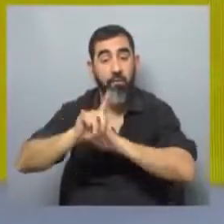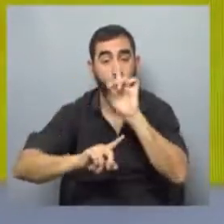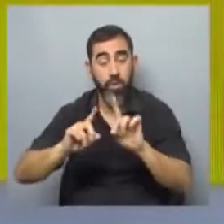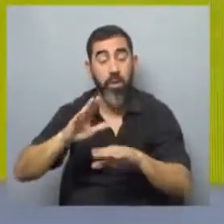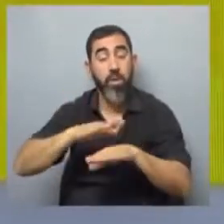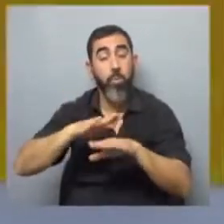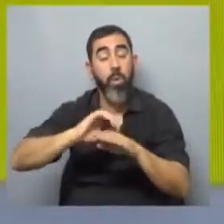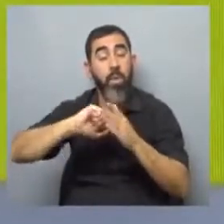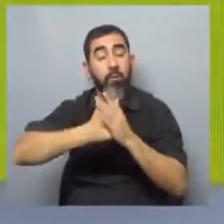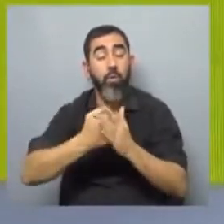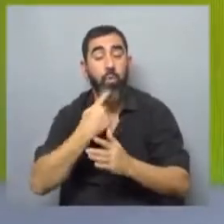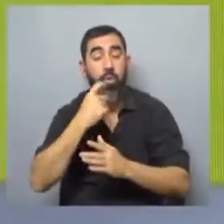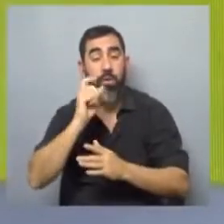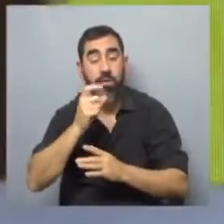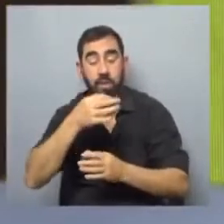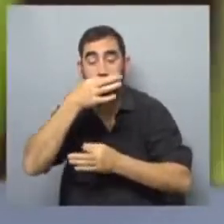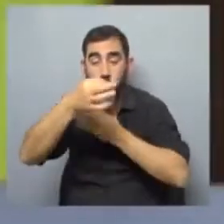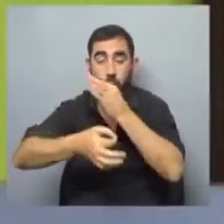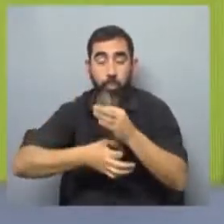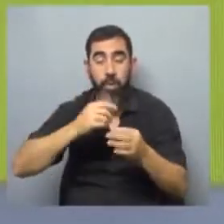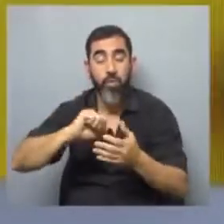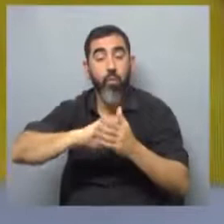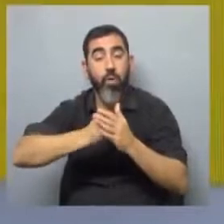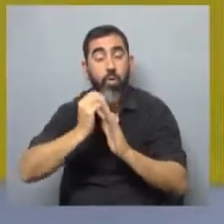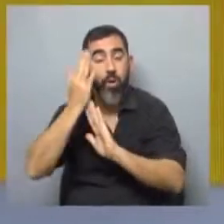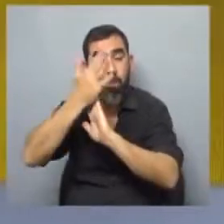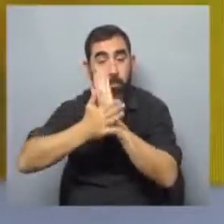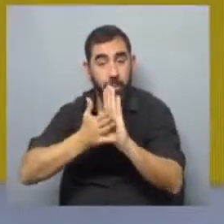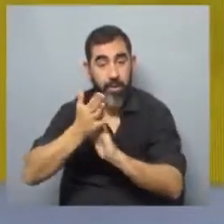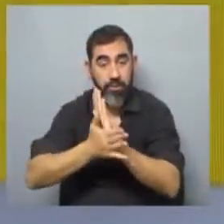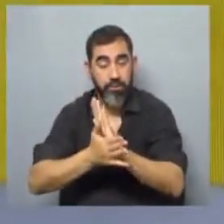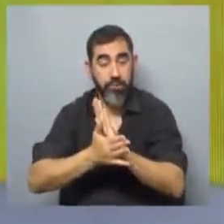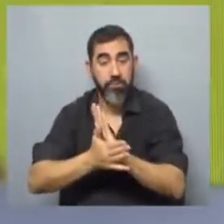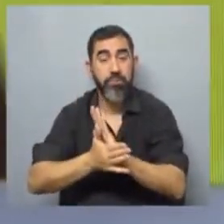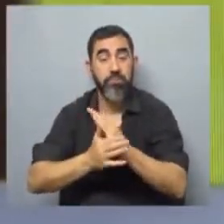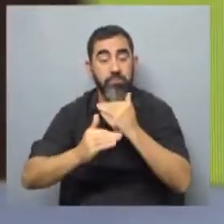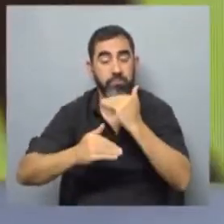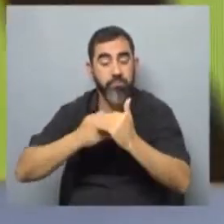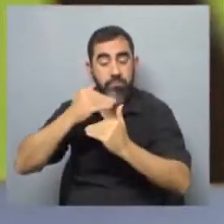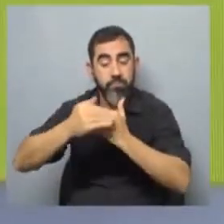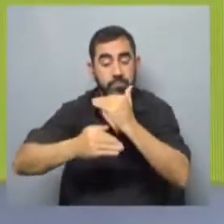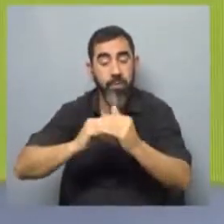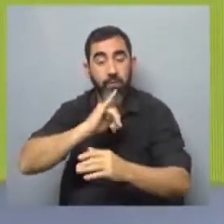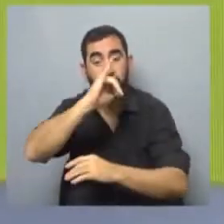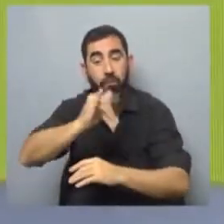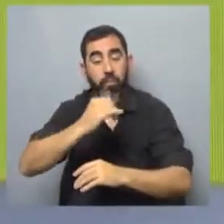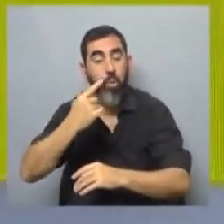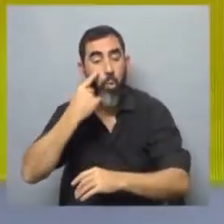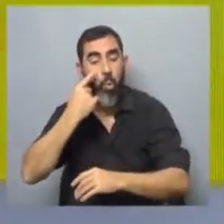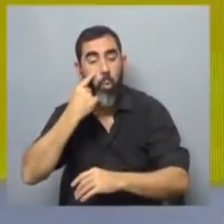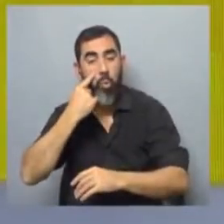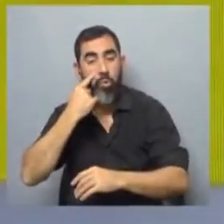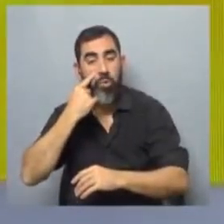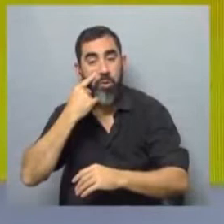va a dar el panorama de lo que son estos bancos en el país y bueno, y a medida que vayamos avanzando en el informe vamos a conocer todos